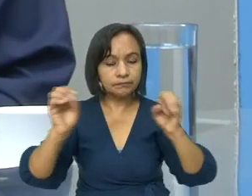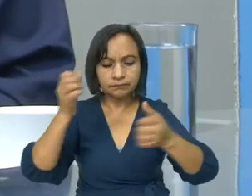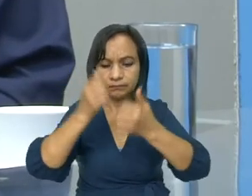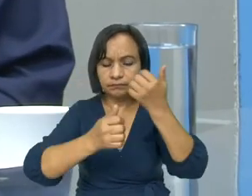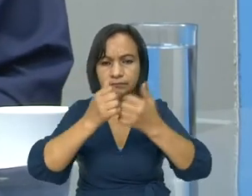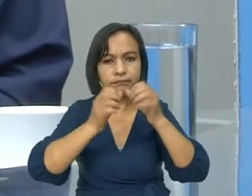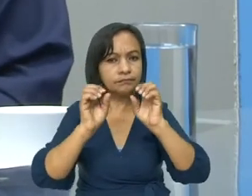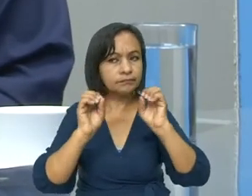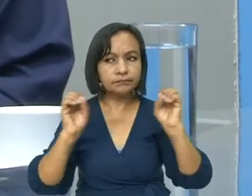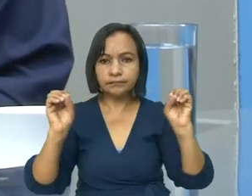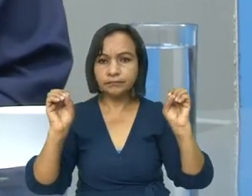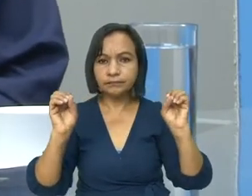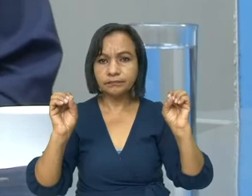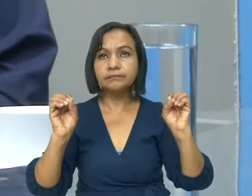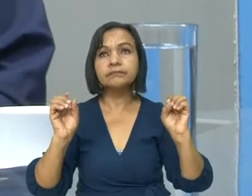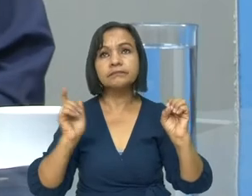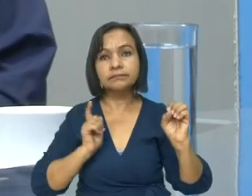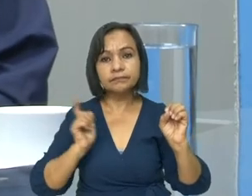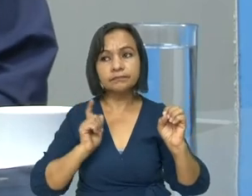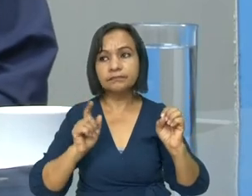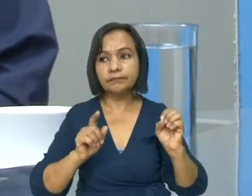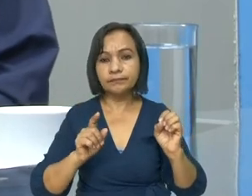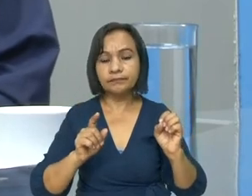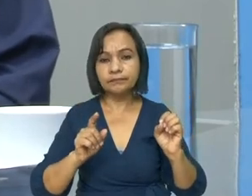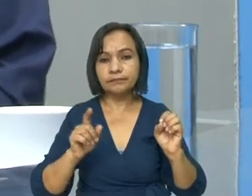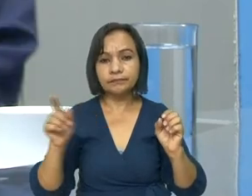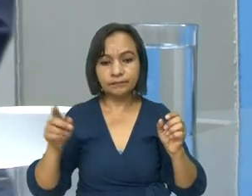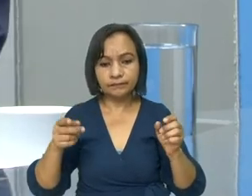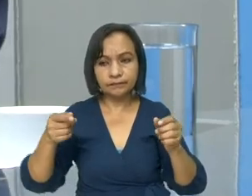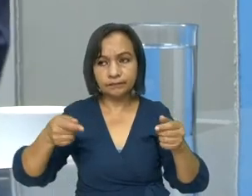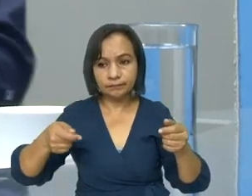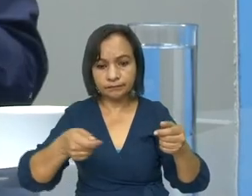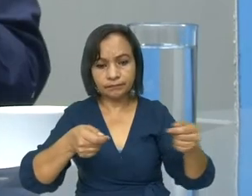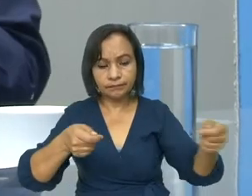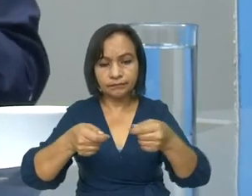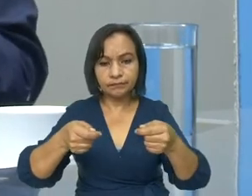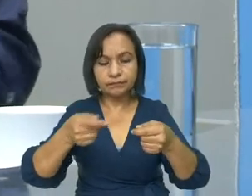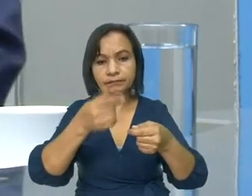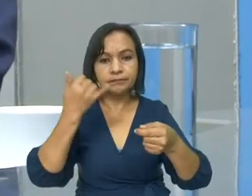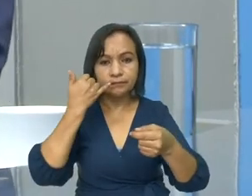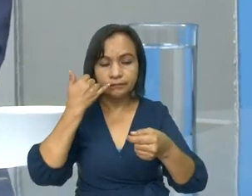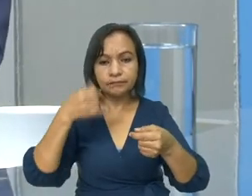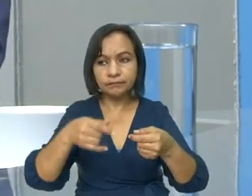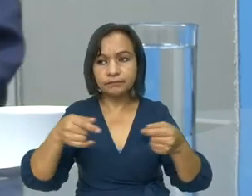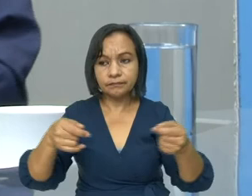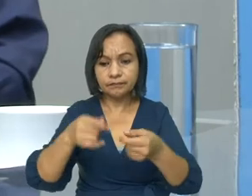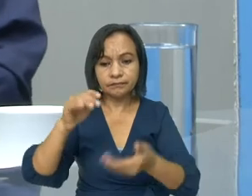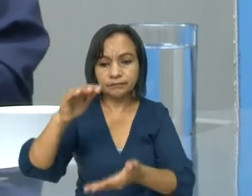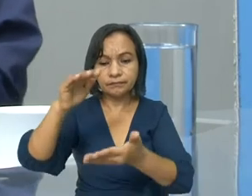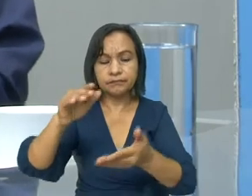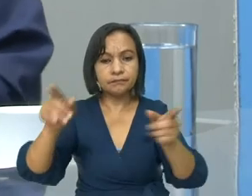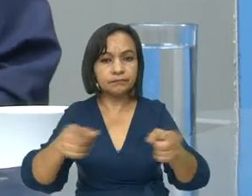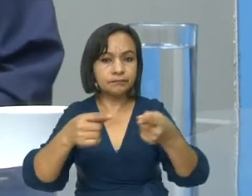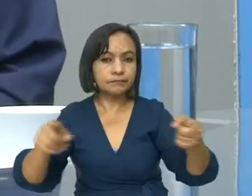problema. Y tienen además de eso conector para que estés cargando el celular. O hay gente que hay un parlantito y